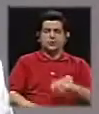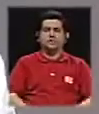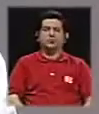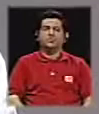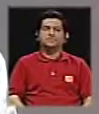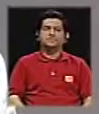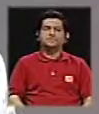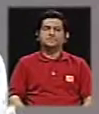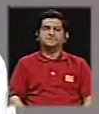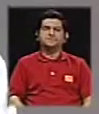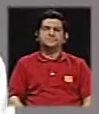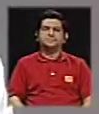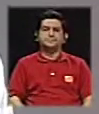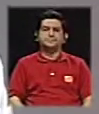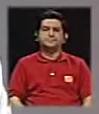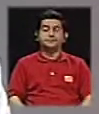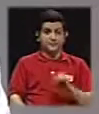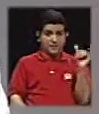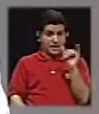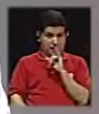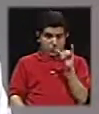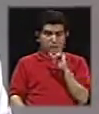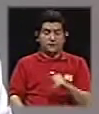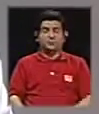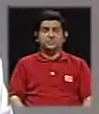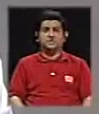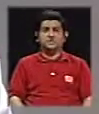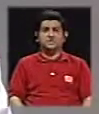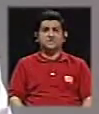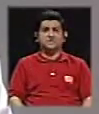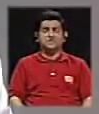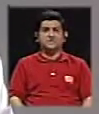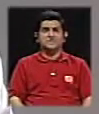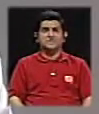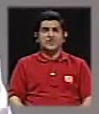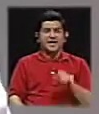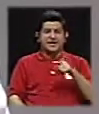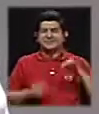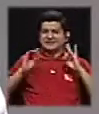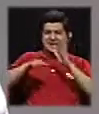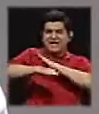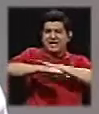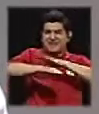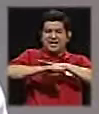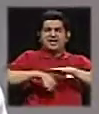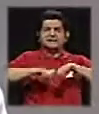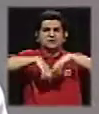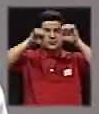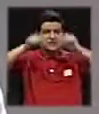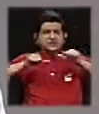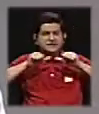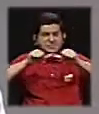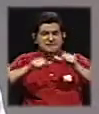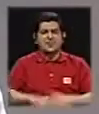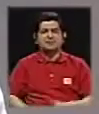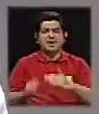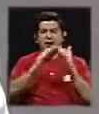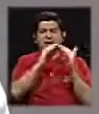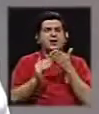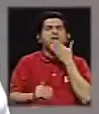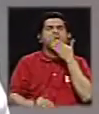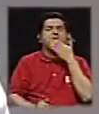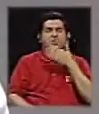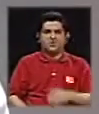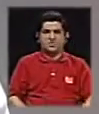Y también es que el racismo es sistemático. En las comunidades indígenas